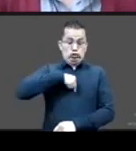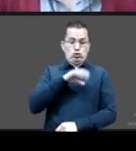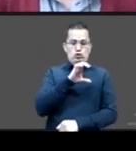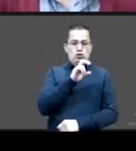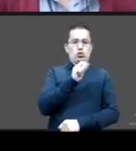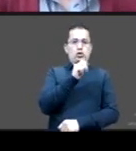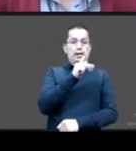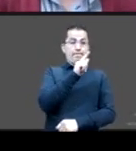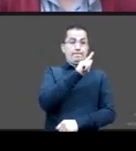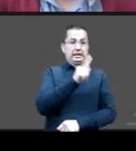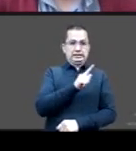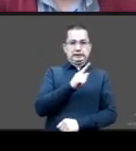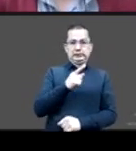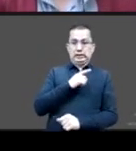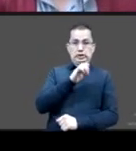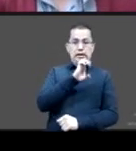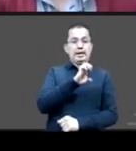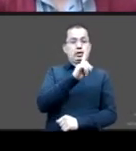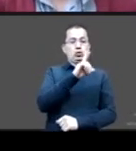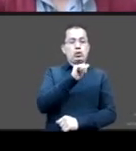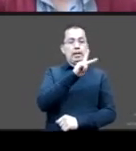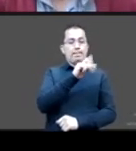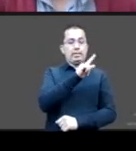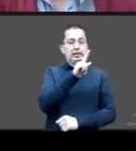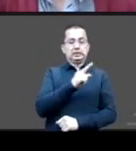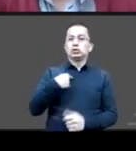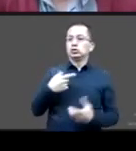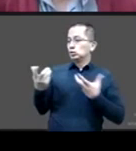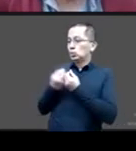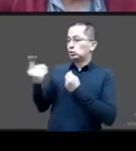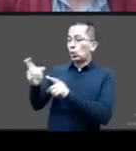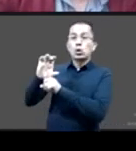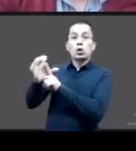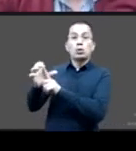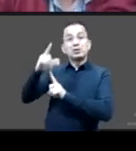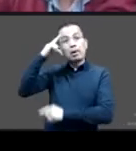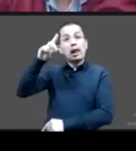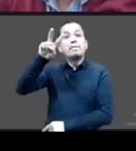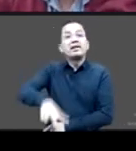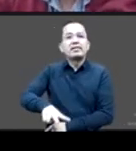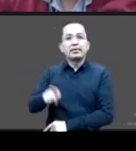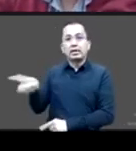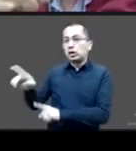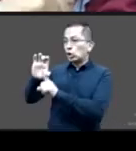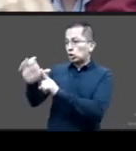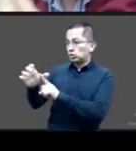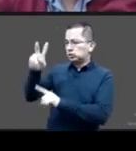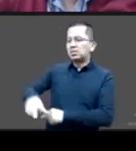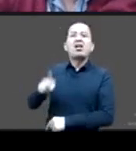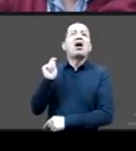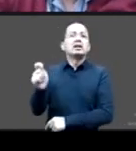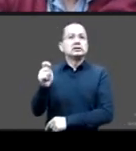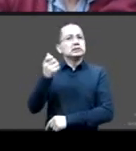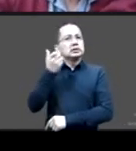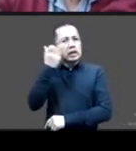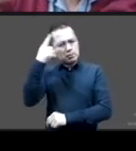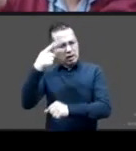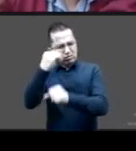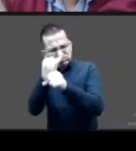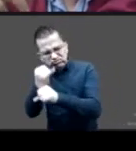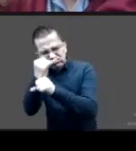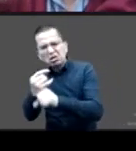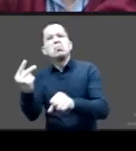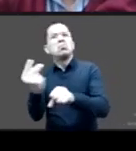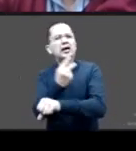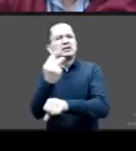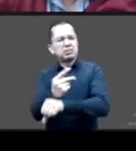institución con un mandato temporal para construir el esclarecimiento de la verdad sobre el conflicto armado en Colombia. Y lo que